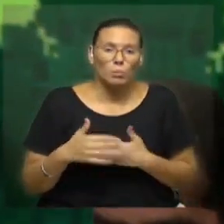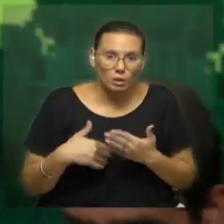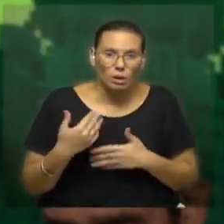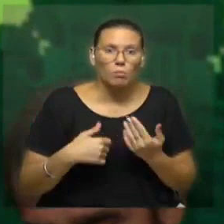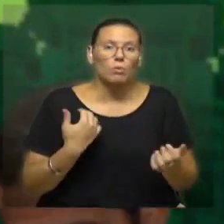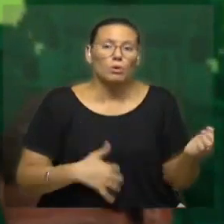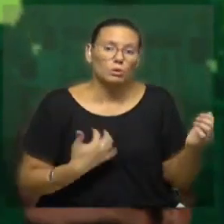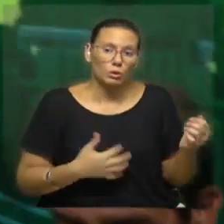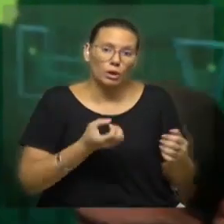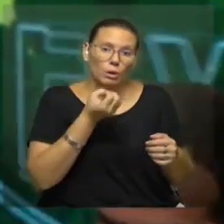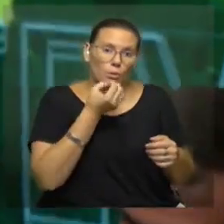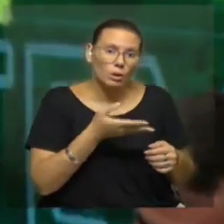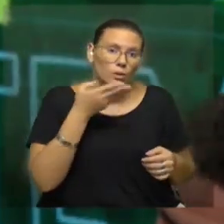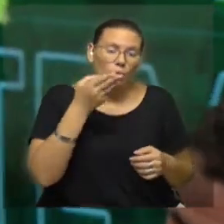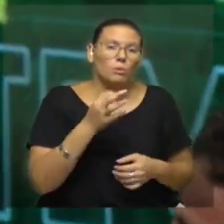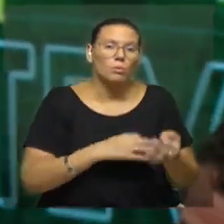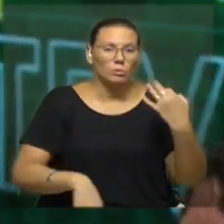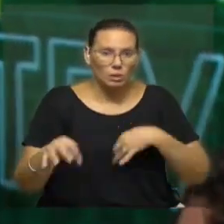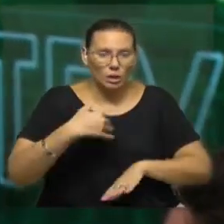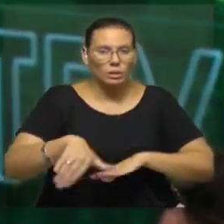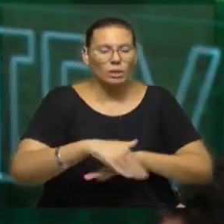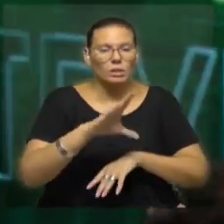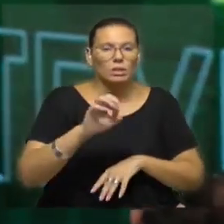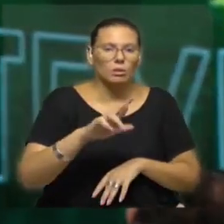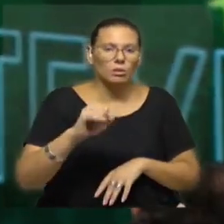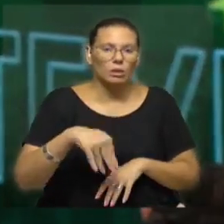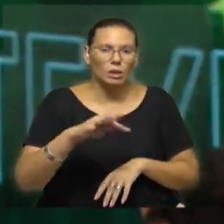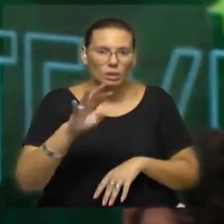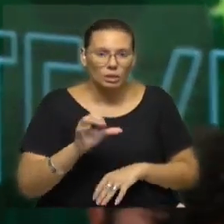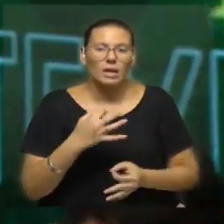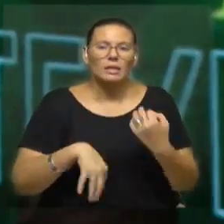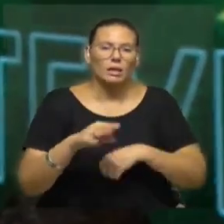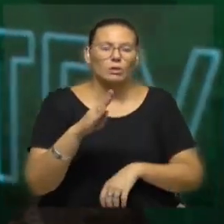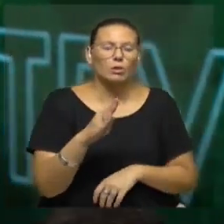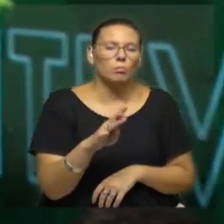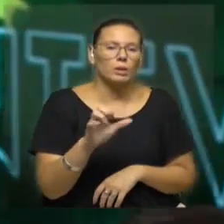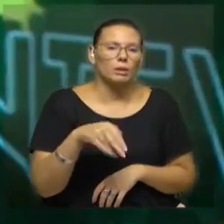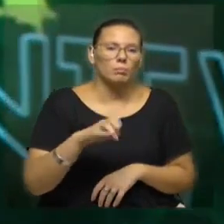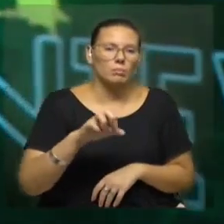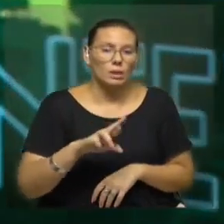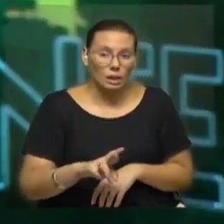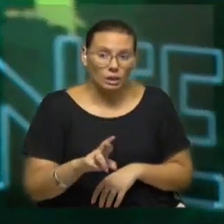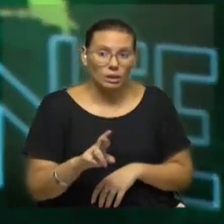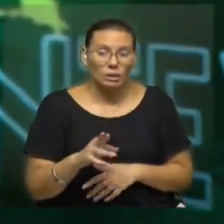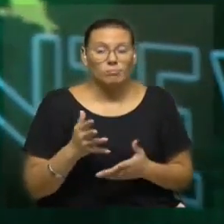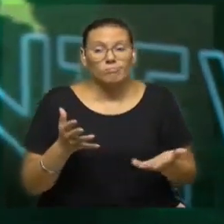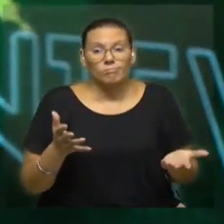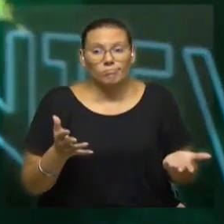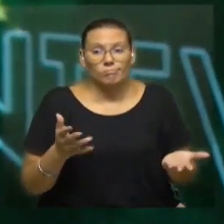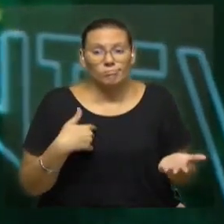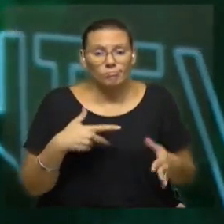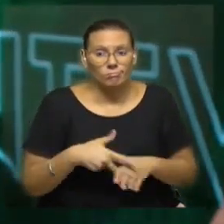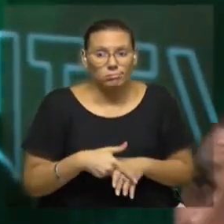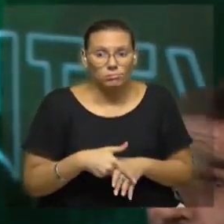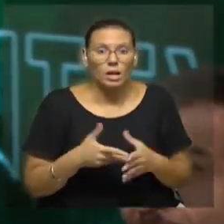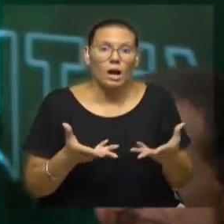toques buenos. Íbamos a tocar en un teatro ahí en la calle Corriente también, Teatro Premier, teníamos. Y bueno, todo eso se detuvo y